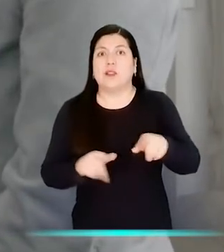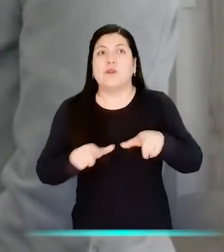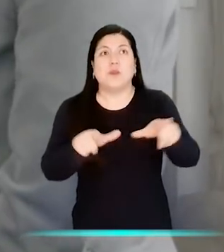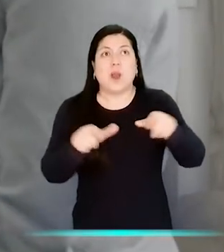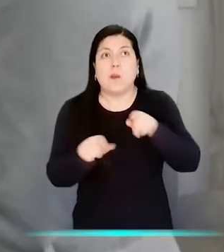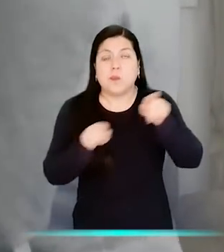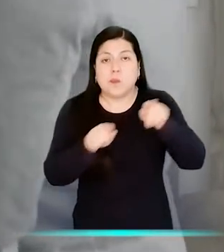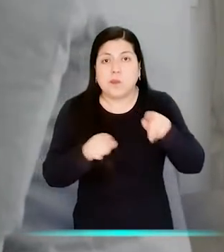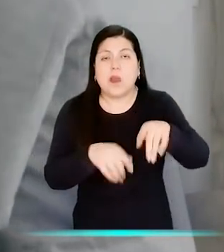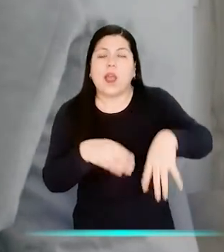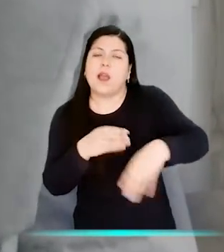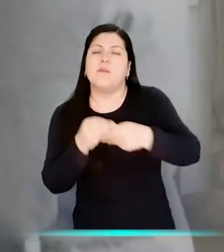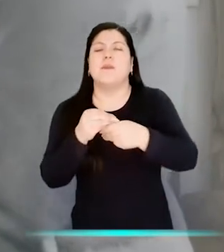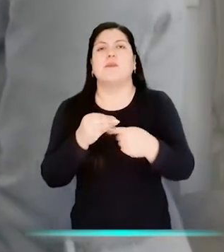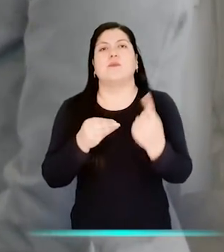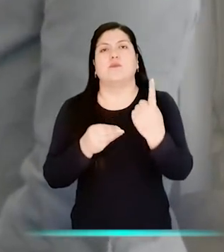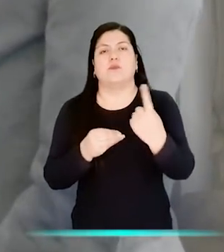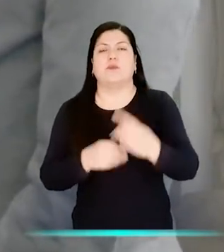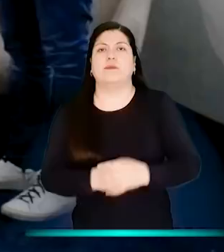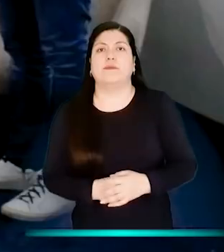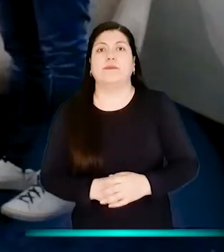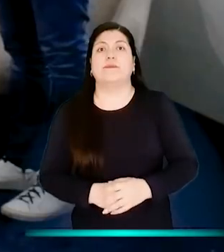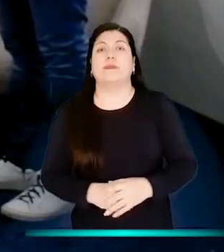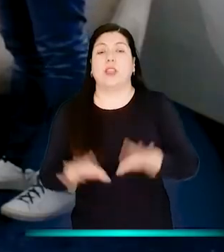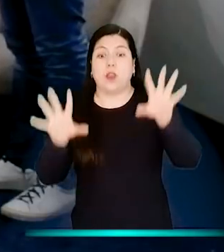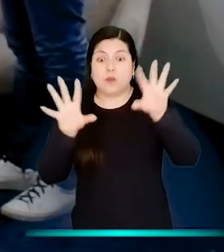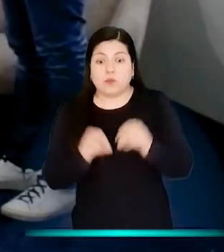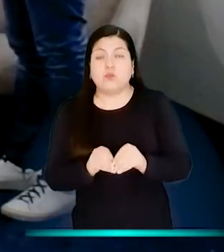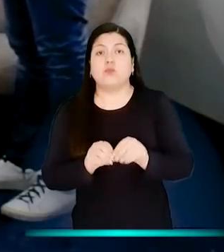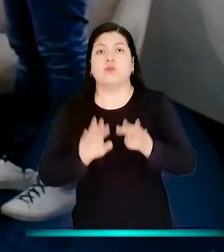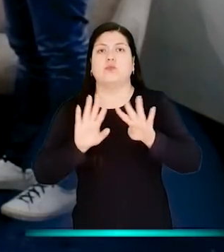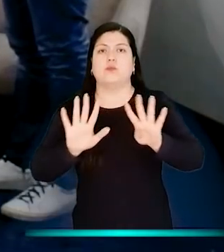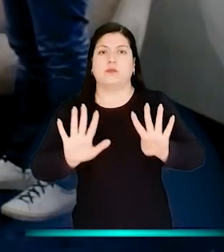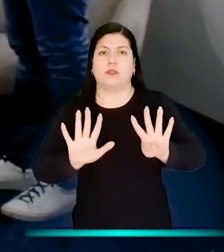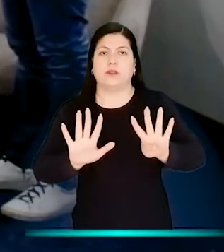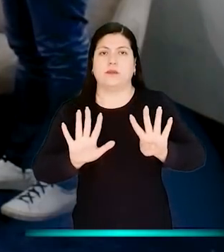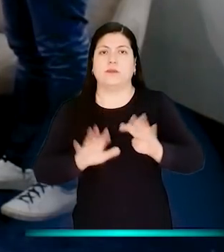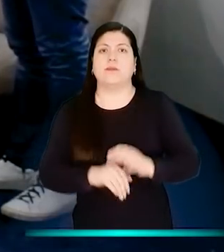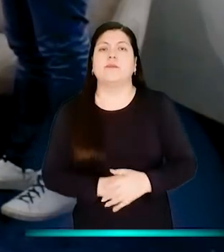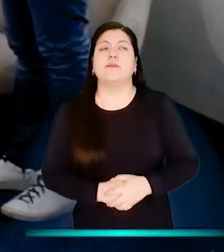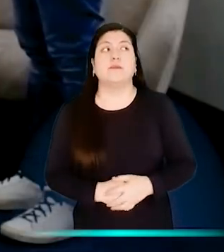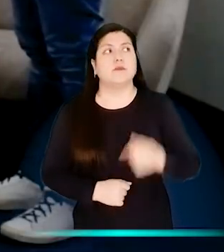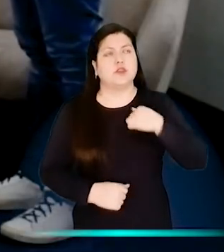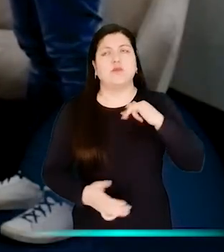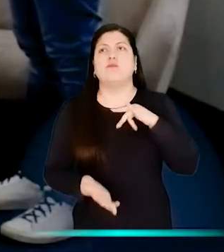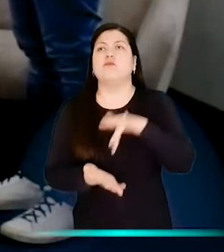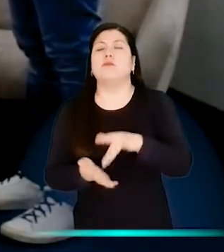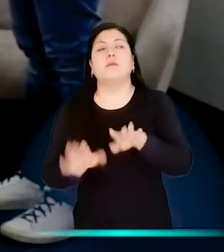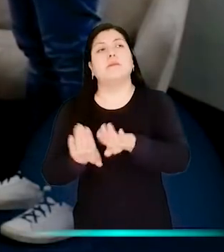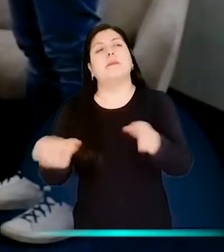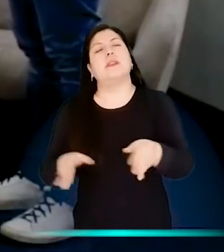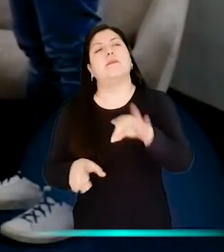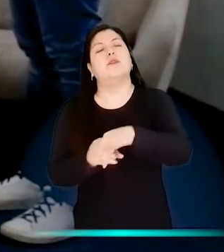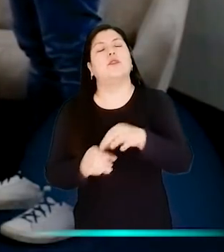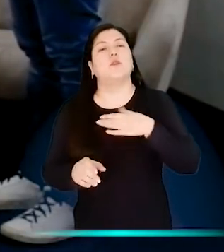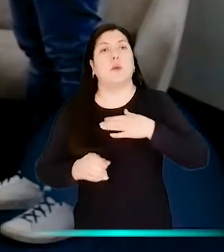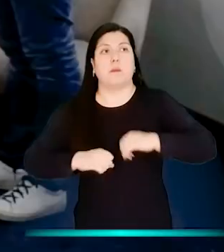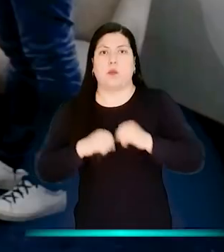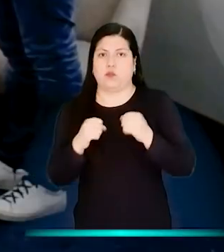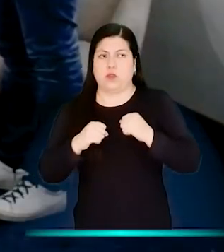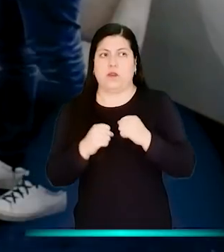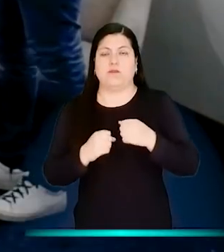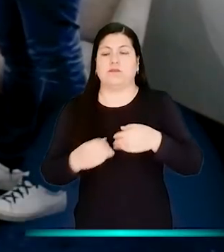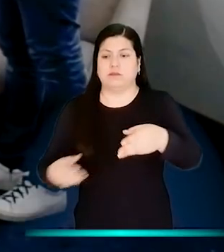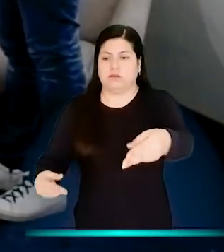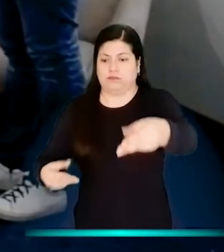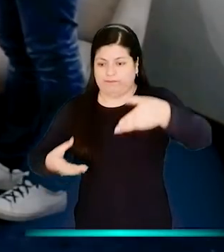de paz, habrá una tarjeta electoral adicional. Es decir, tendremos 9 tarjetas electorales. Yo llego a mi mesa de votación aquí en Bogotá y